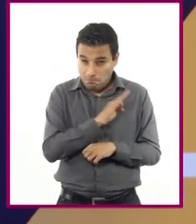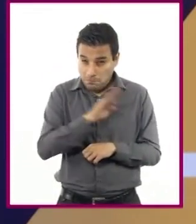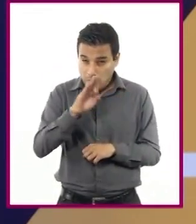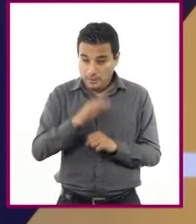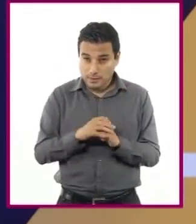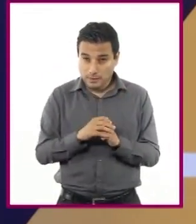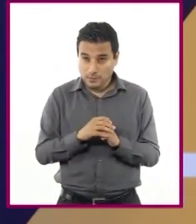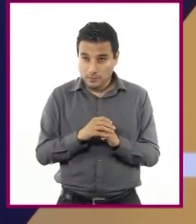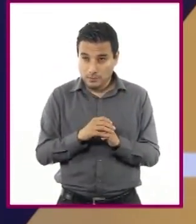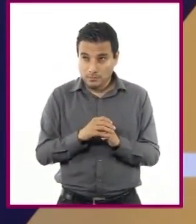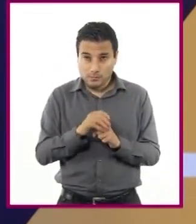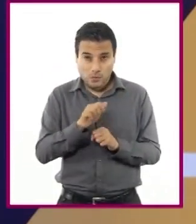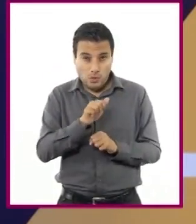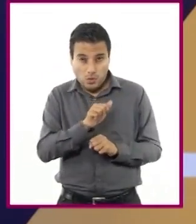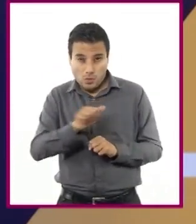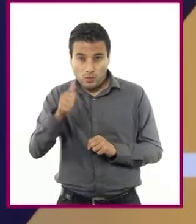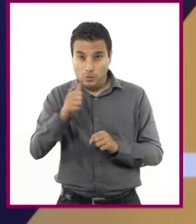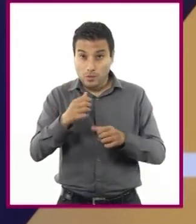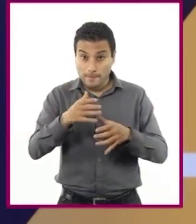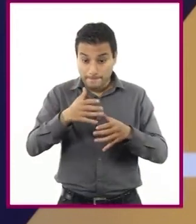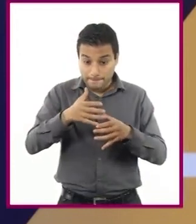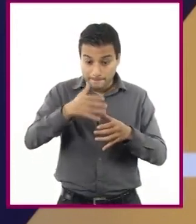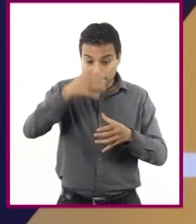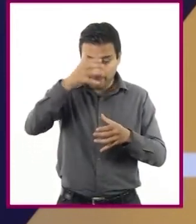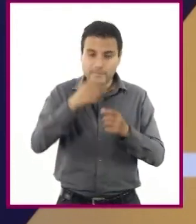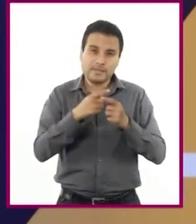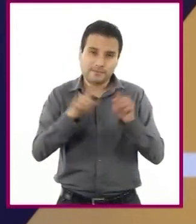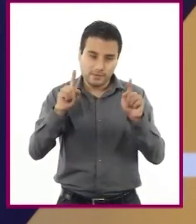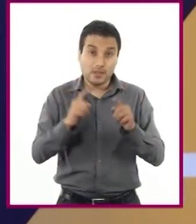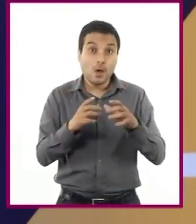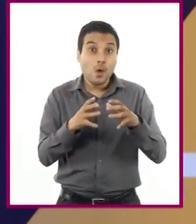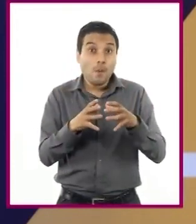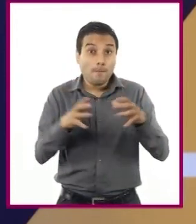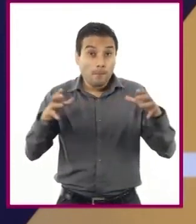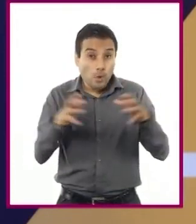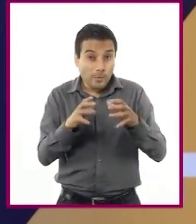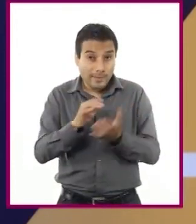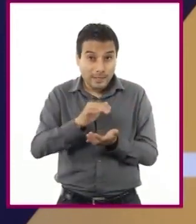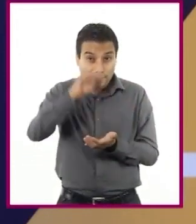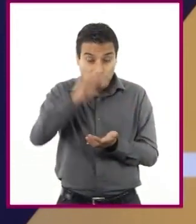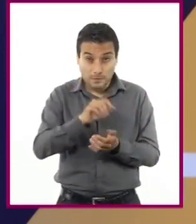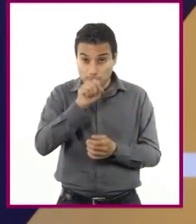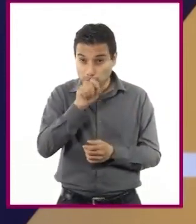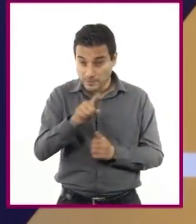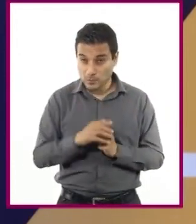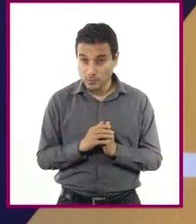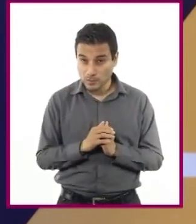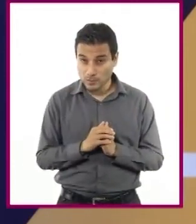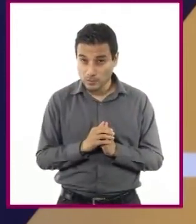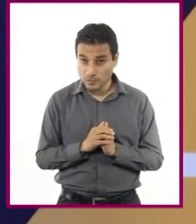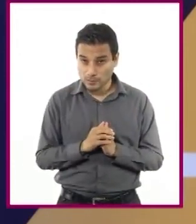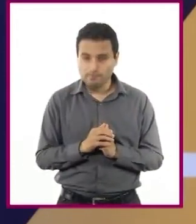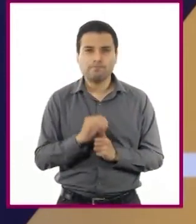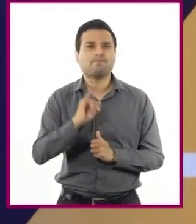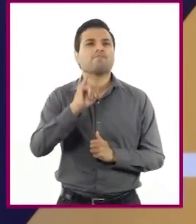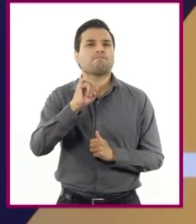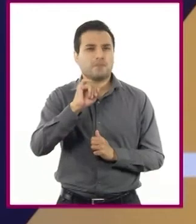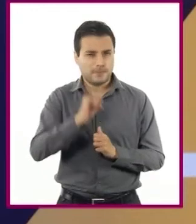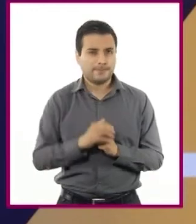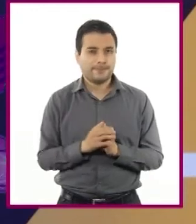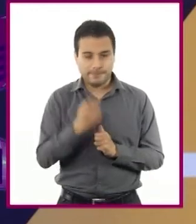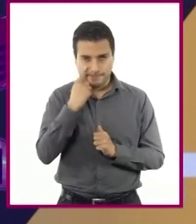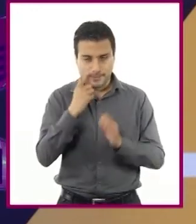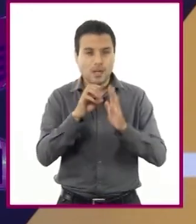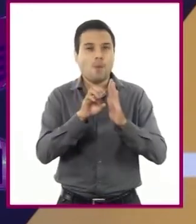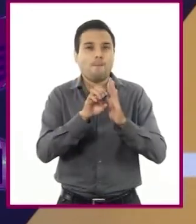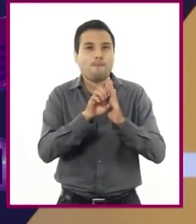las medidas diferentes, pero con el mismo volumen y capacidad. La respuesta es sí. Por